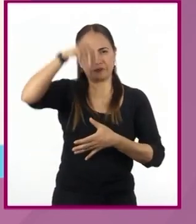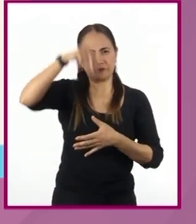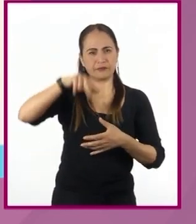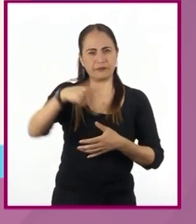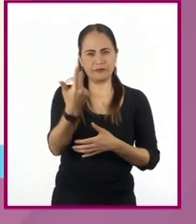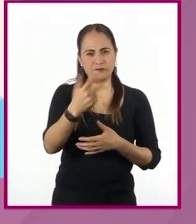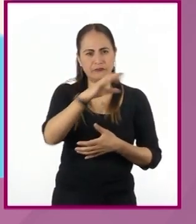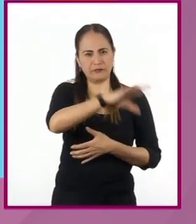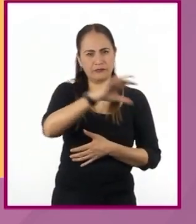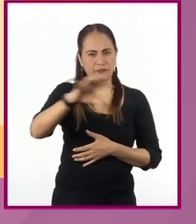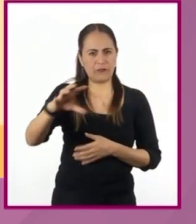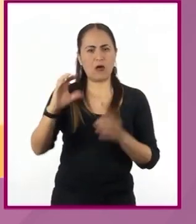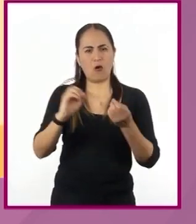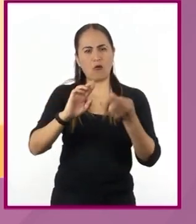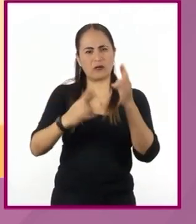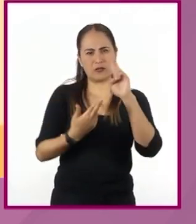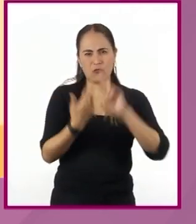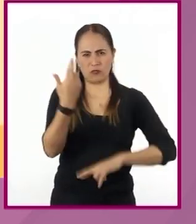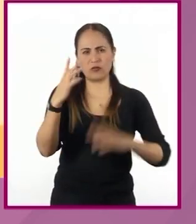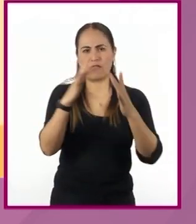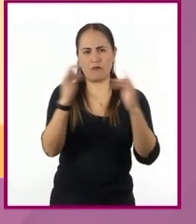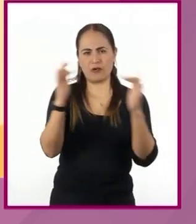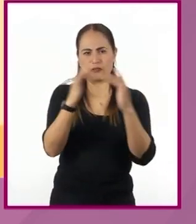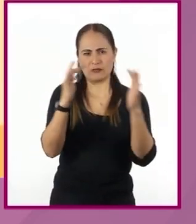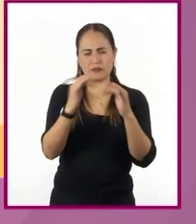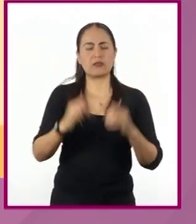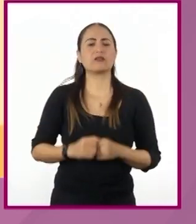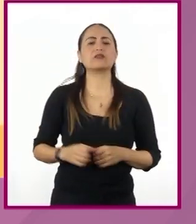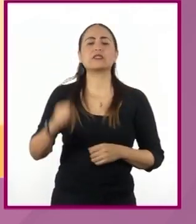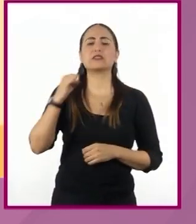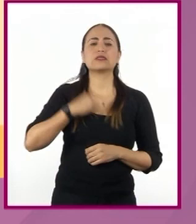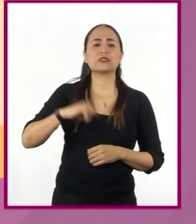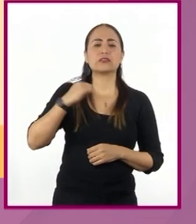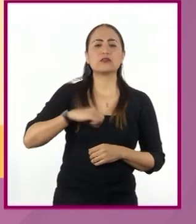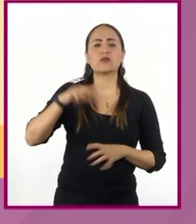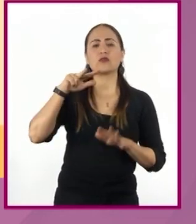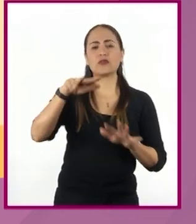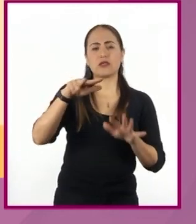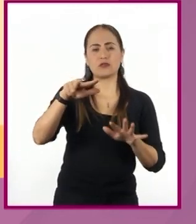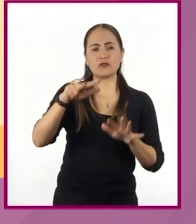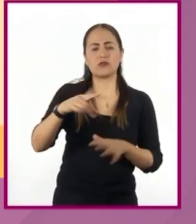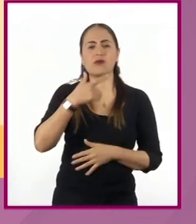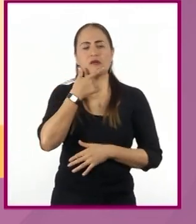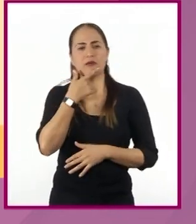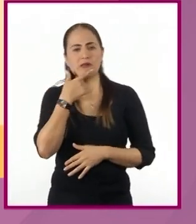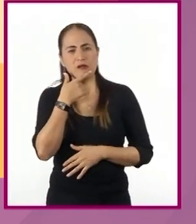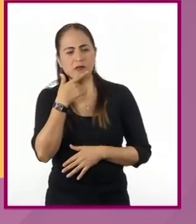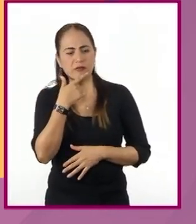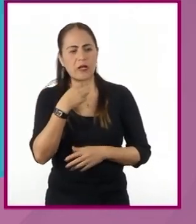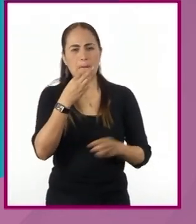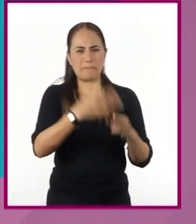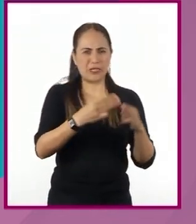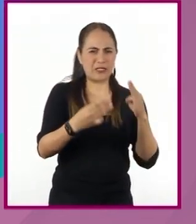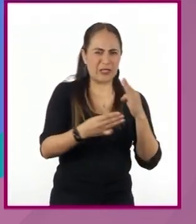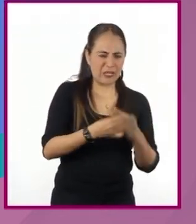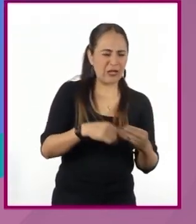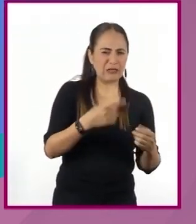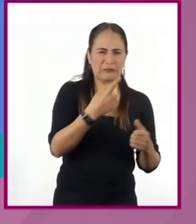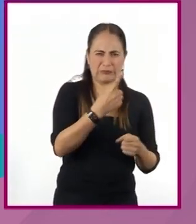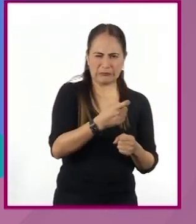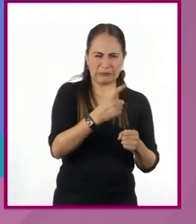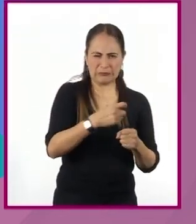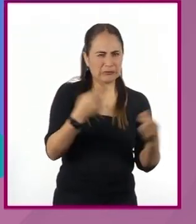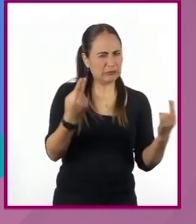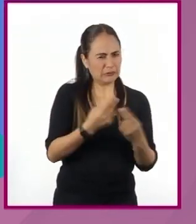Revolución Francesa. A principios del siglo XVIII, Inglaterra extraía materias primas de sus colonias en Asia.